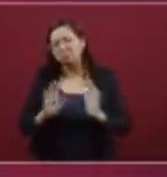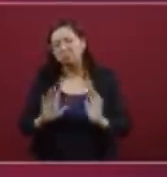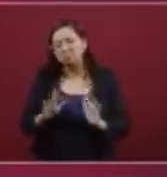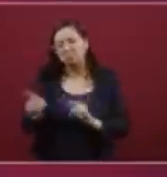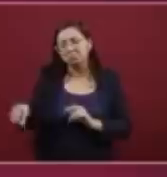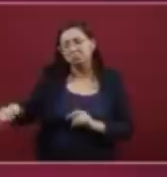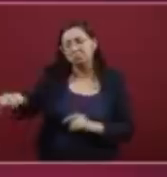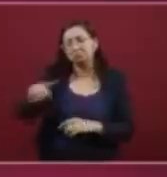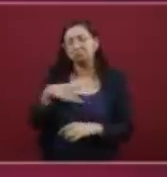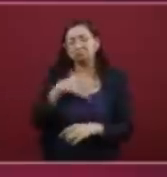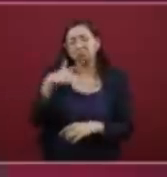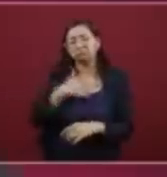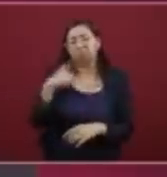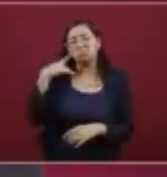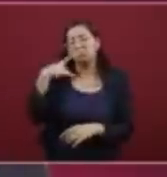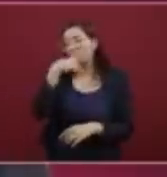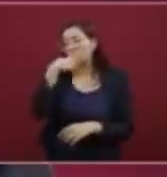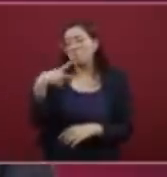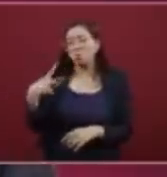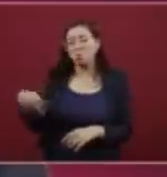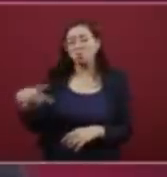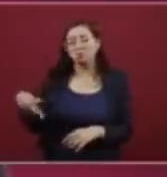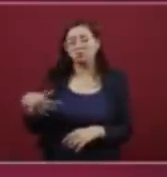que también sea